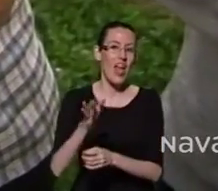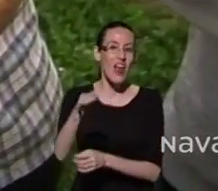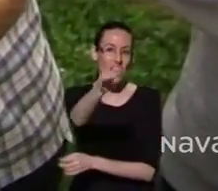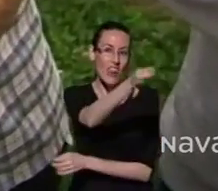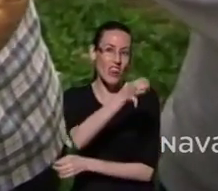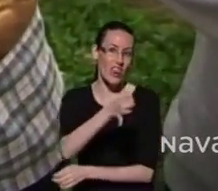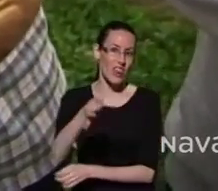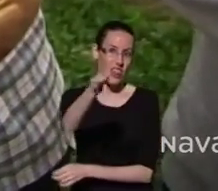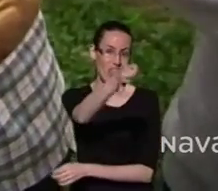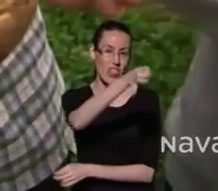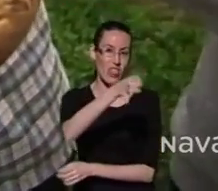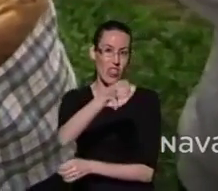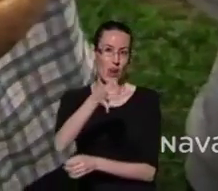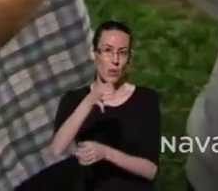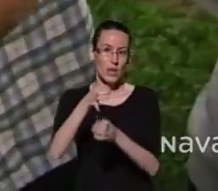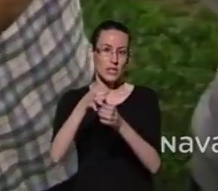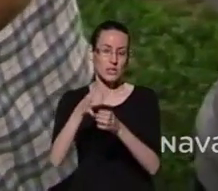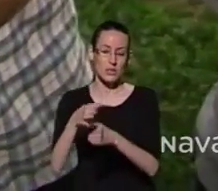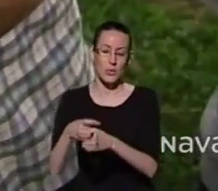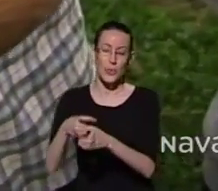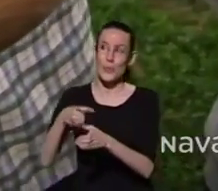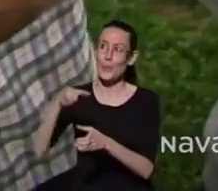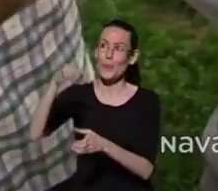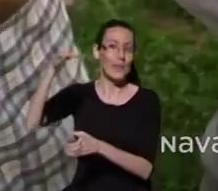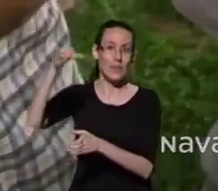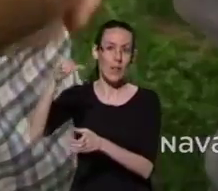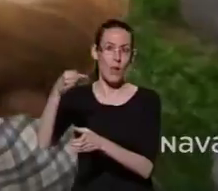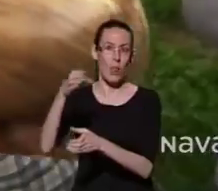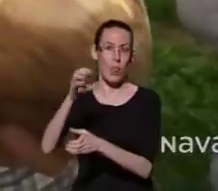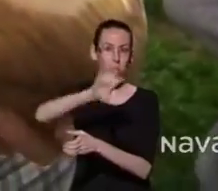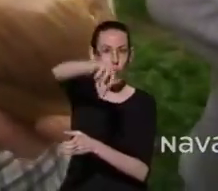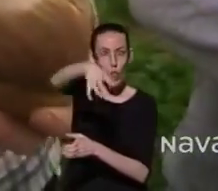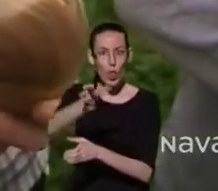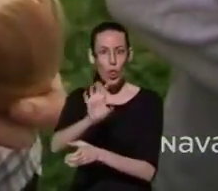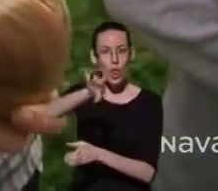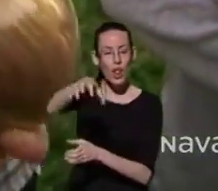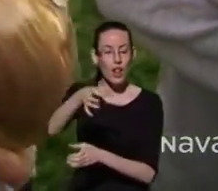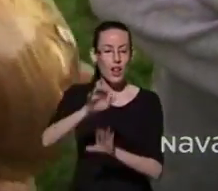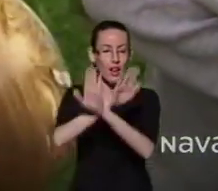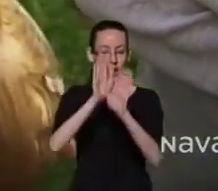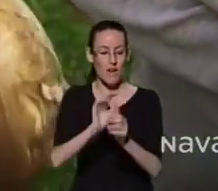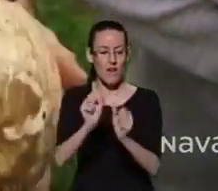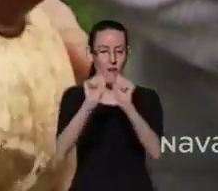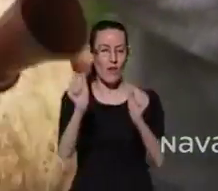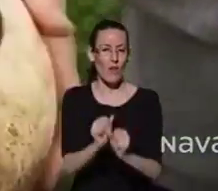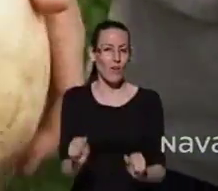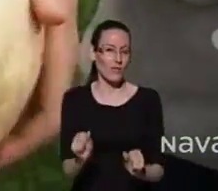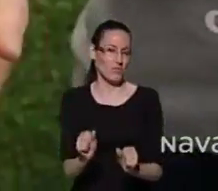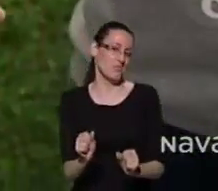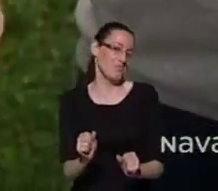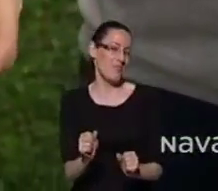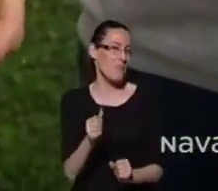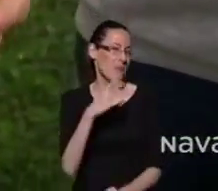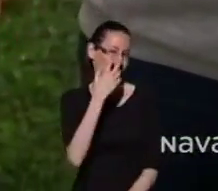manera desordenada, digamos, en vez de crecer hacia arriba, pues crecen para todos los lados, entonces crean estas formas tan, tan abigarradas y tan,